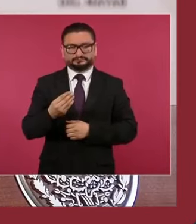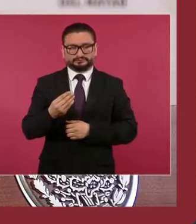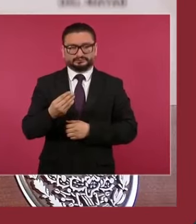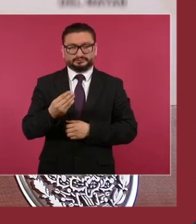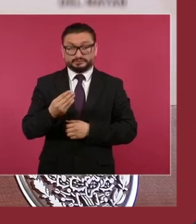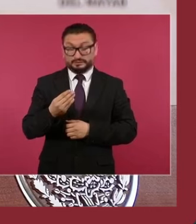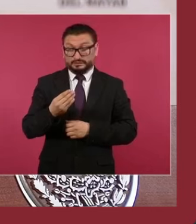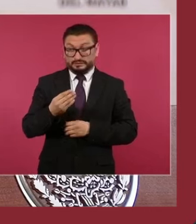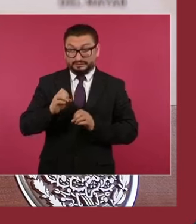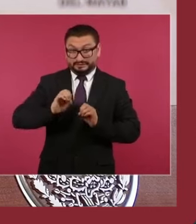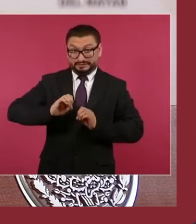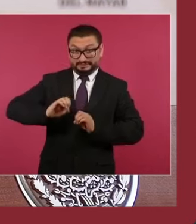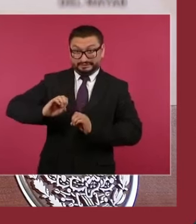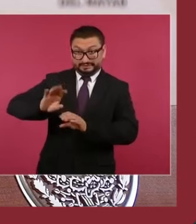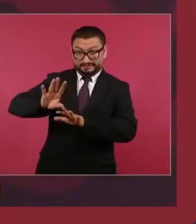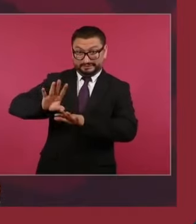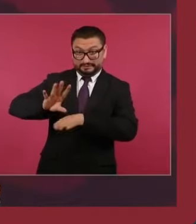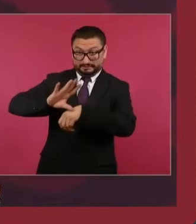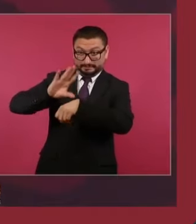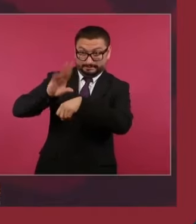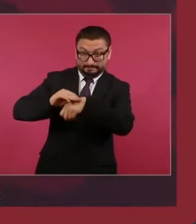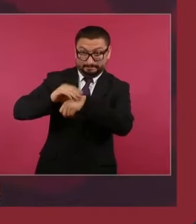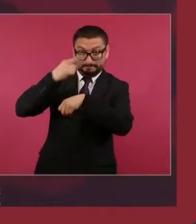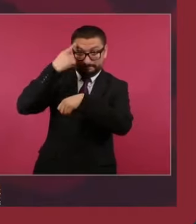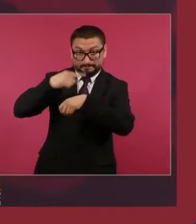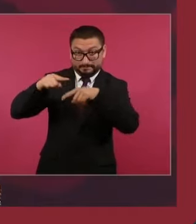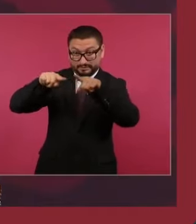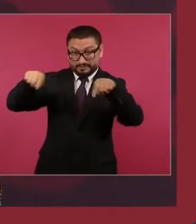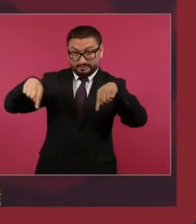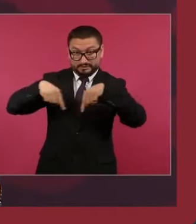que se permitiera seguir destruyendo